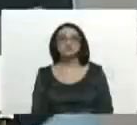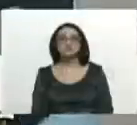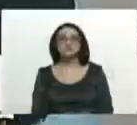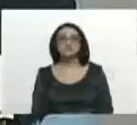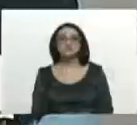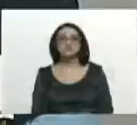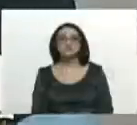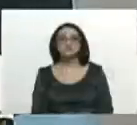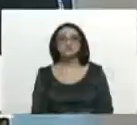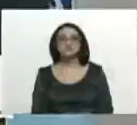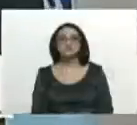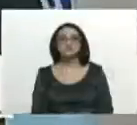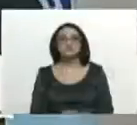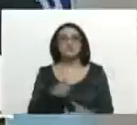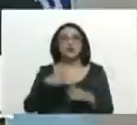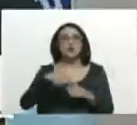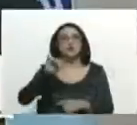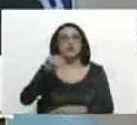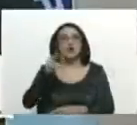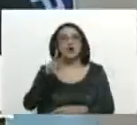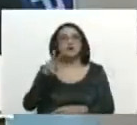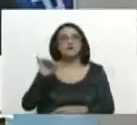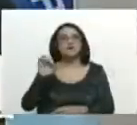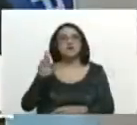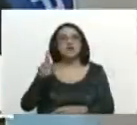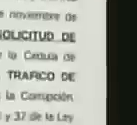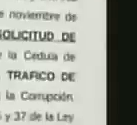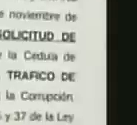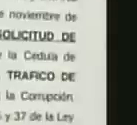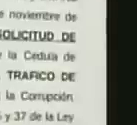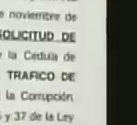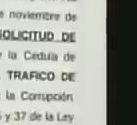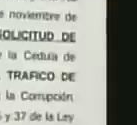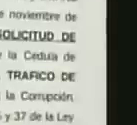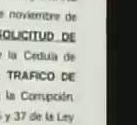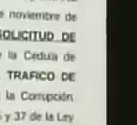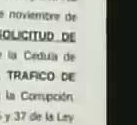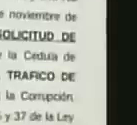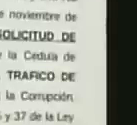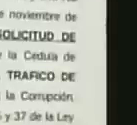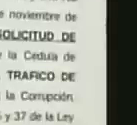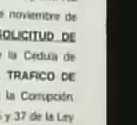tenemos la de Javier Alvarado obviamente también